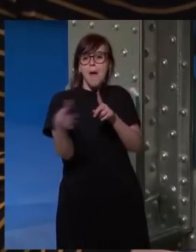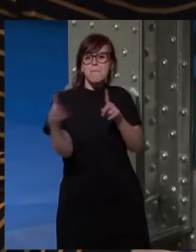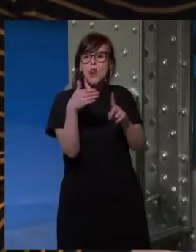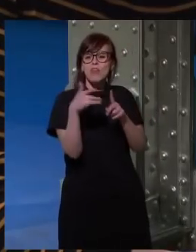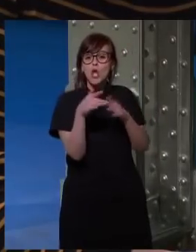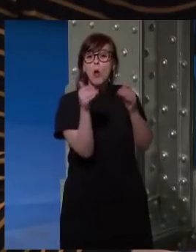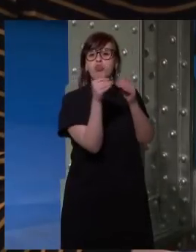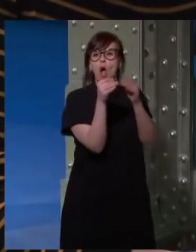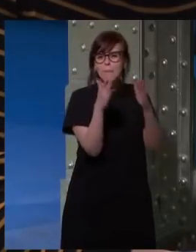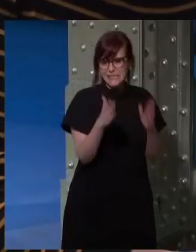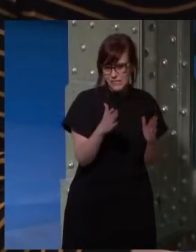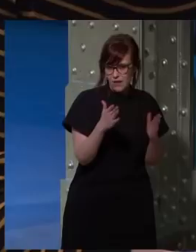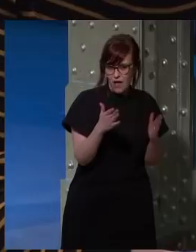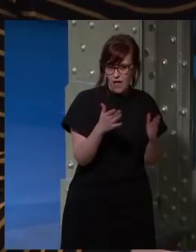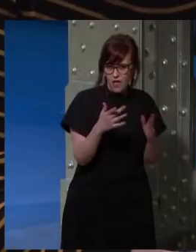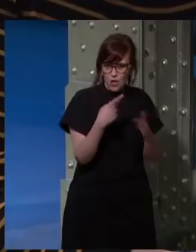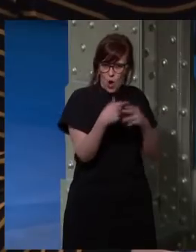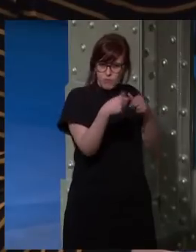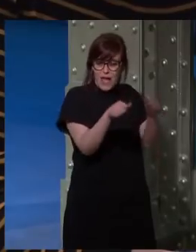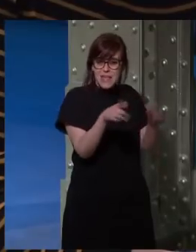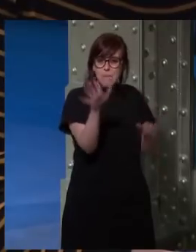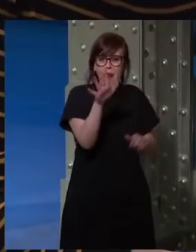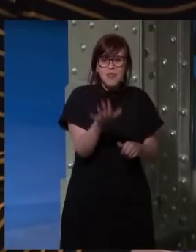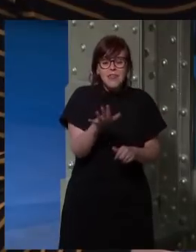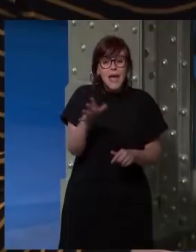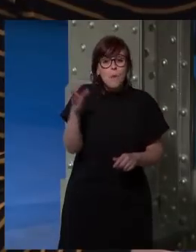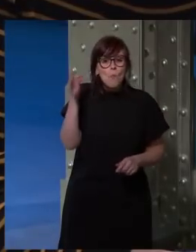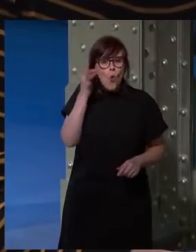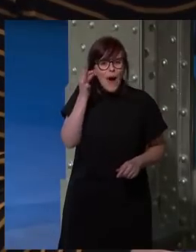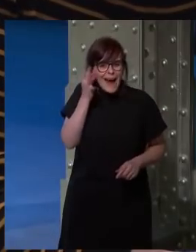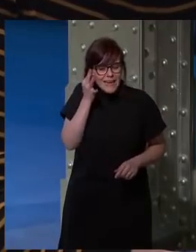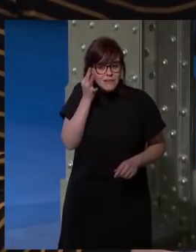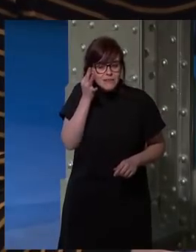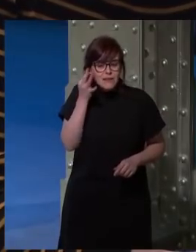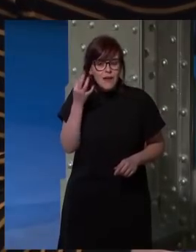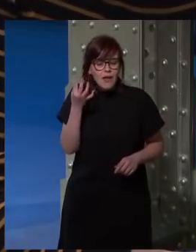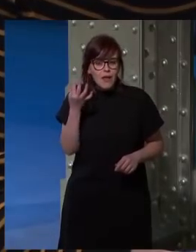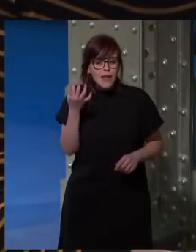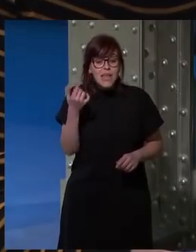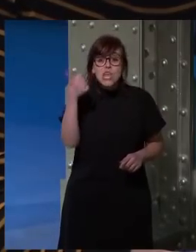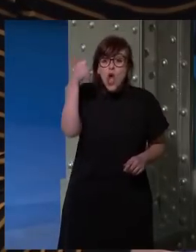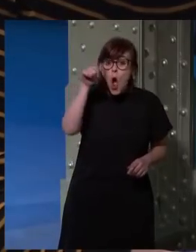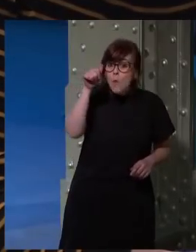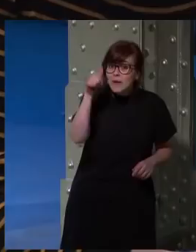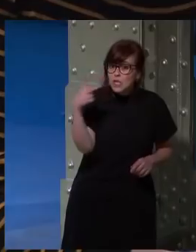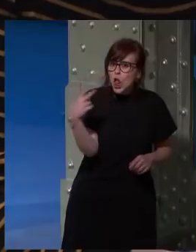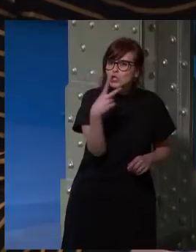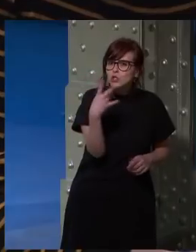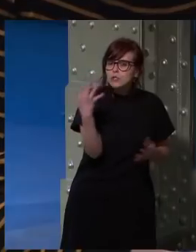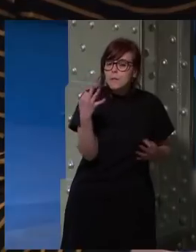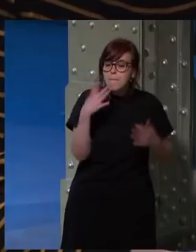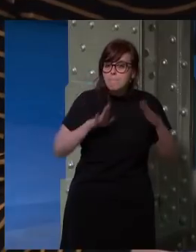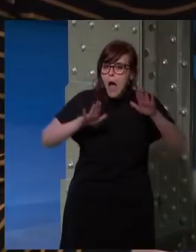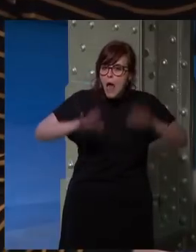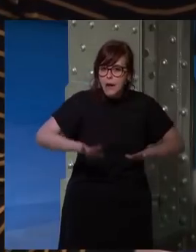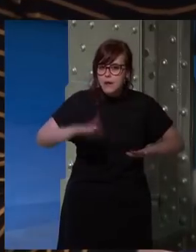que además las mujeres tenemos que pararnos, y los hombres también, a pensar